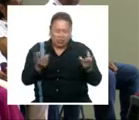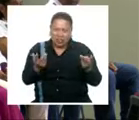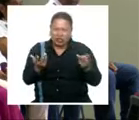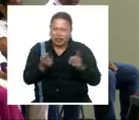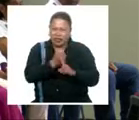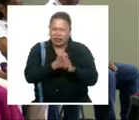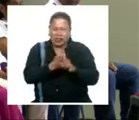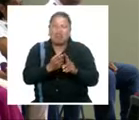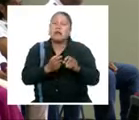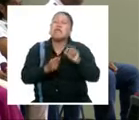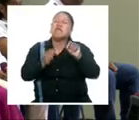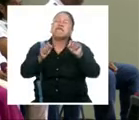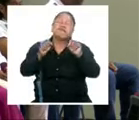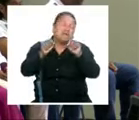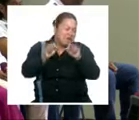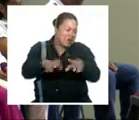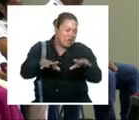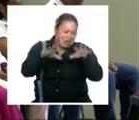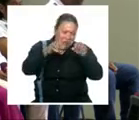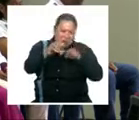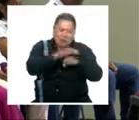ahí se quedó,